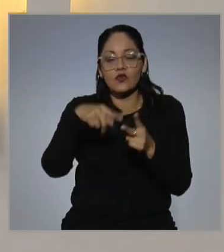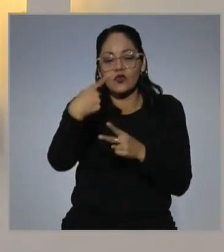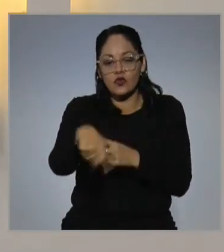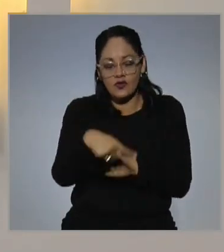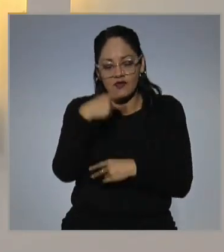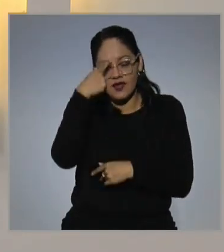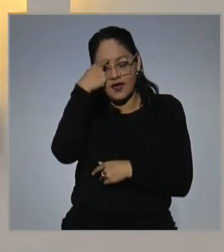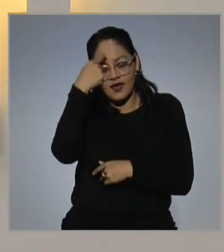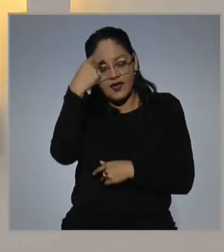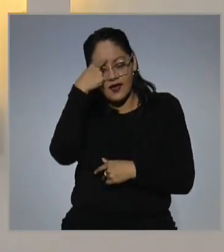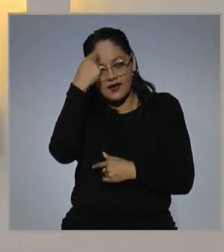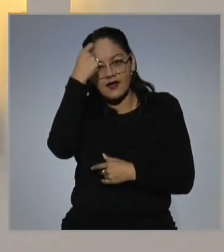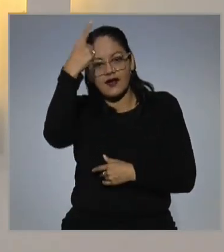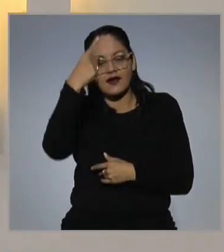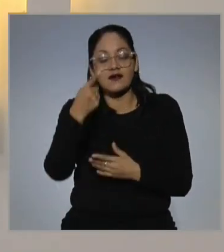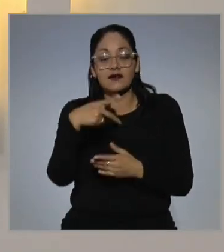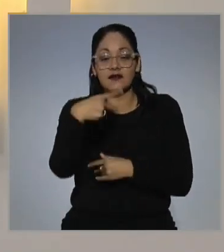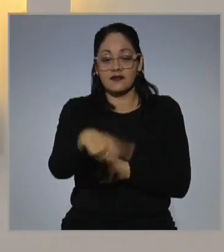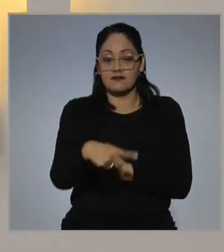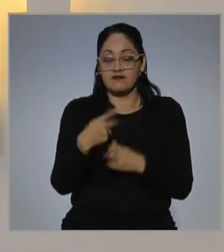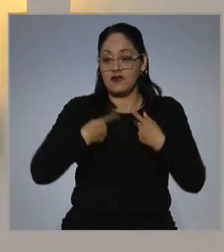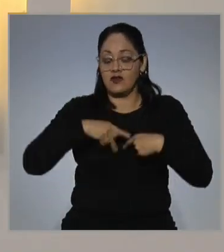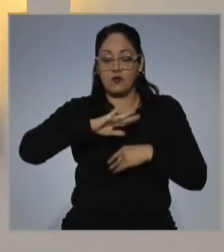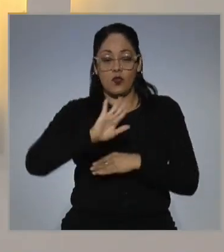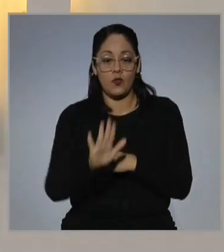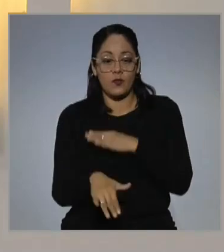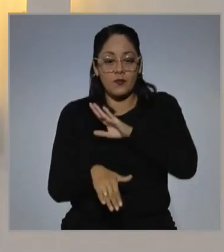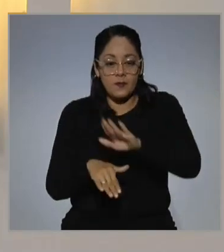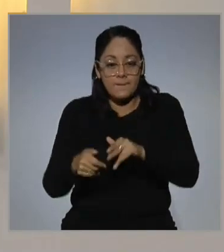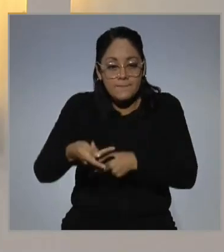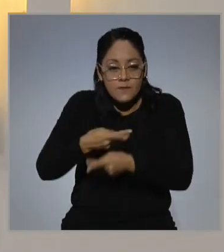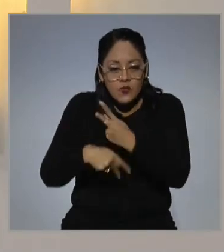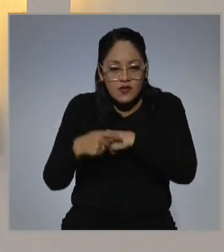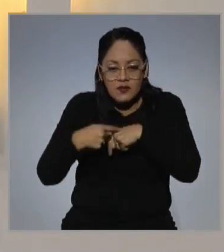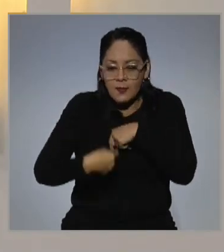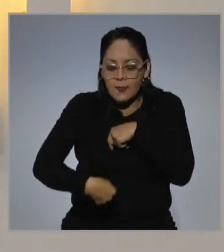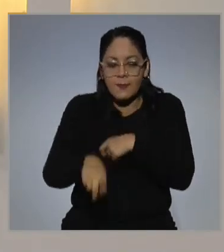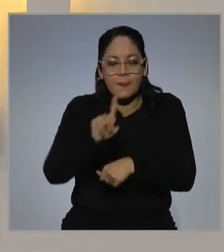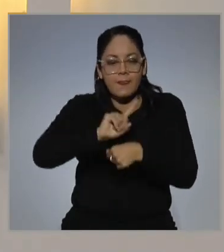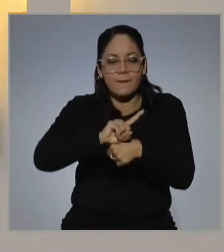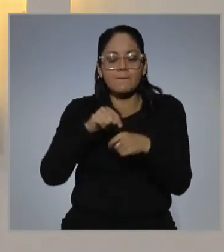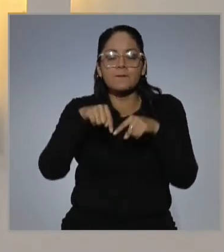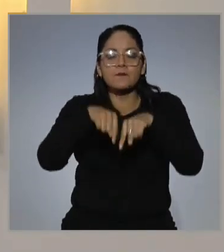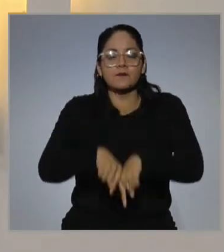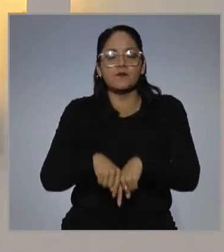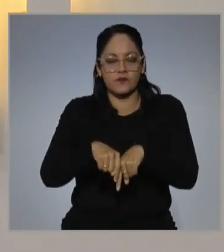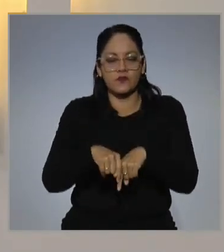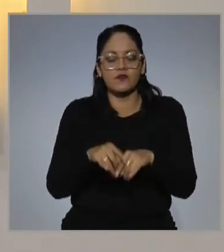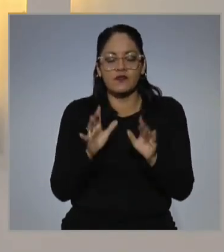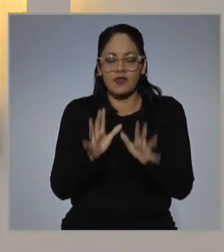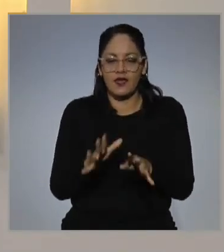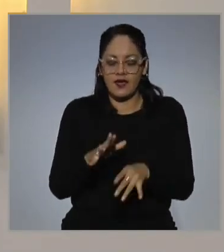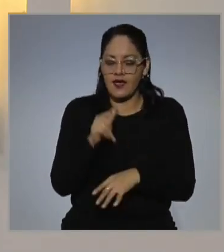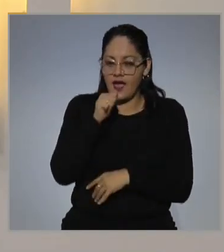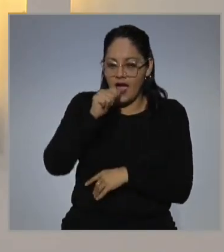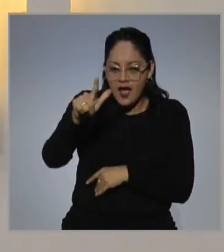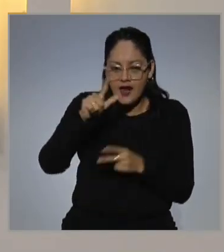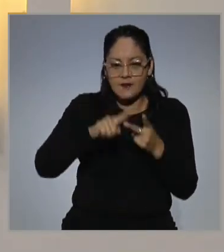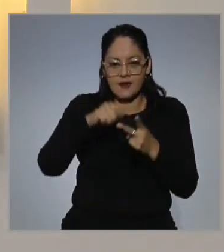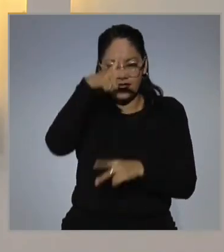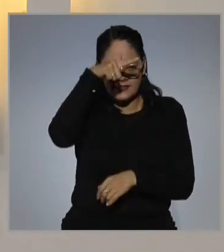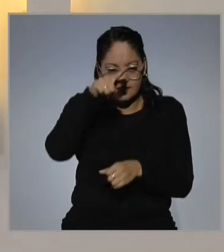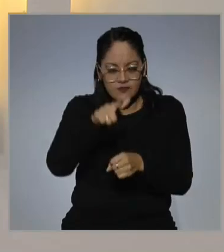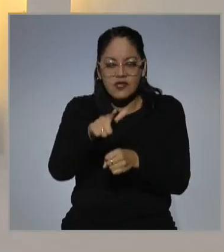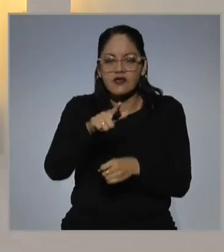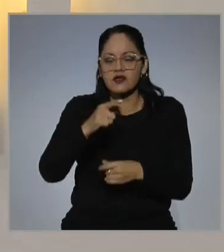qué se inspiraron. Ahí están nuestros seres queridos, han venido a lo largo de estos días, nos encontramos en almas, en espíritu,